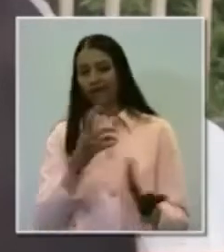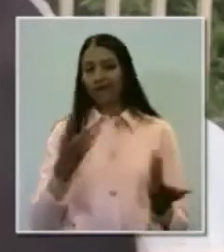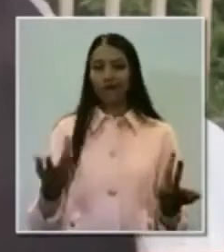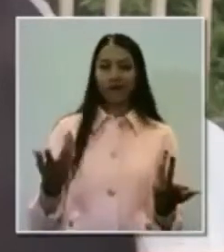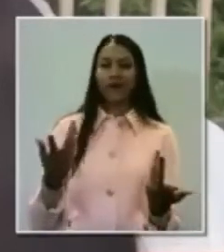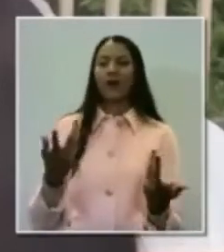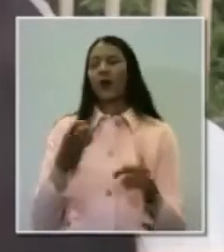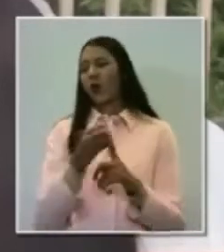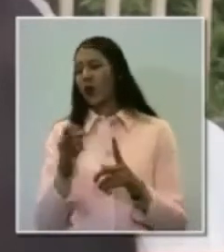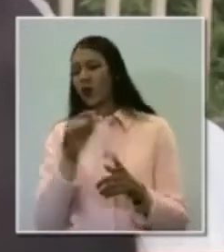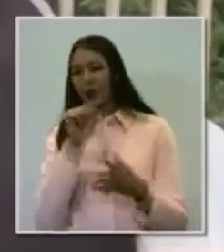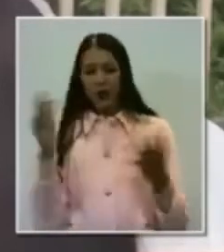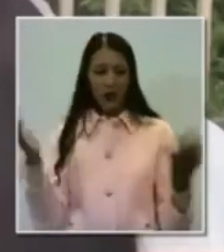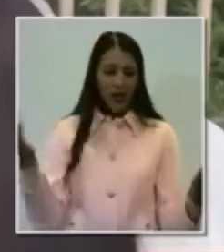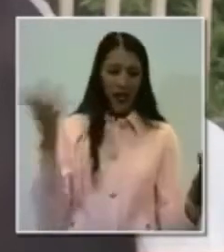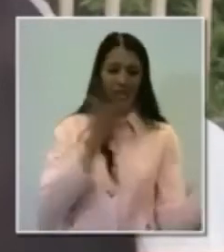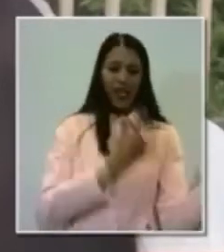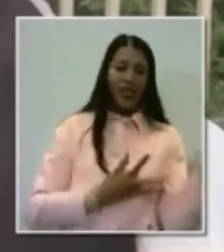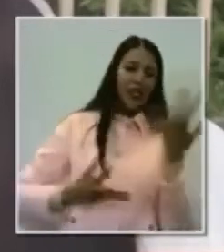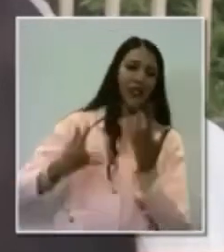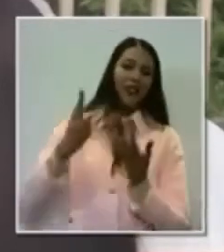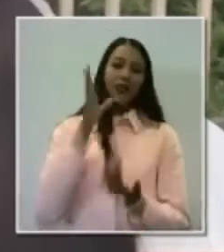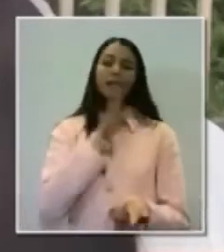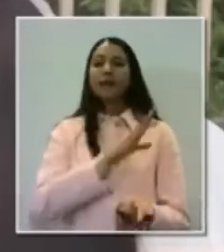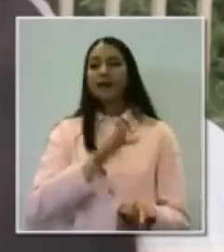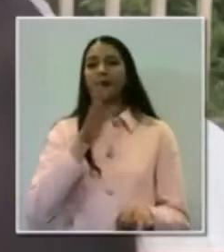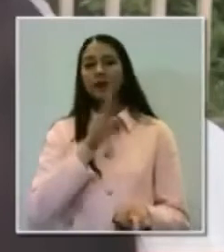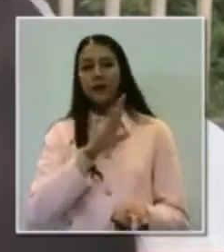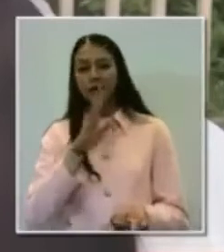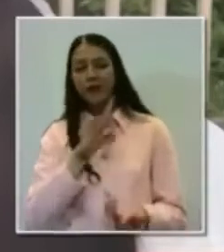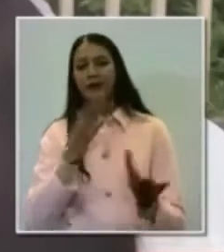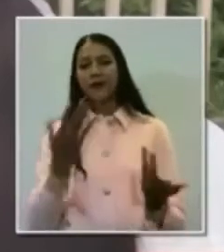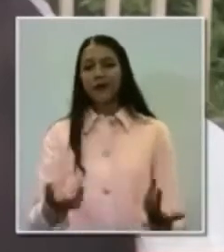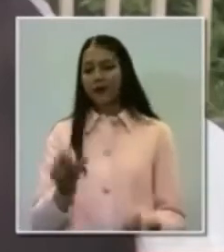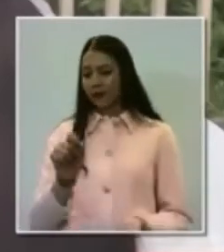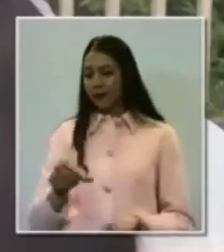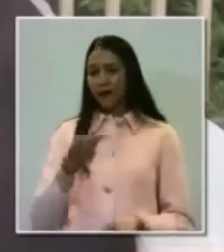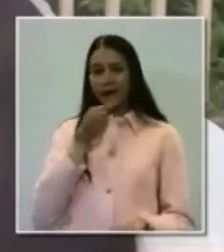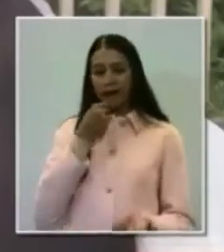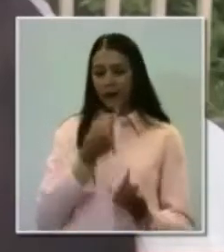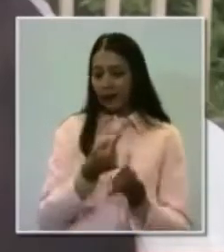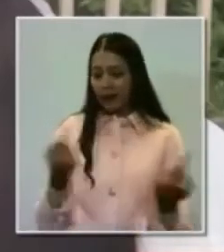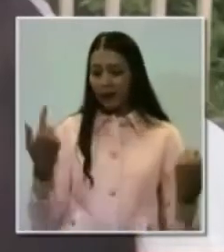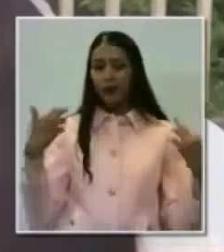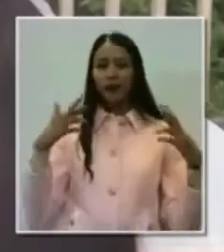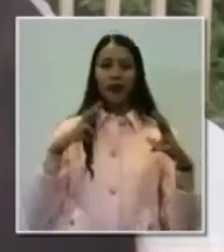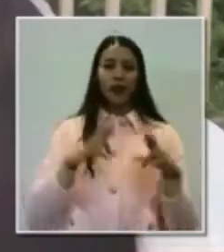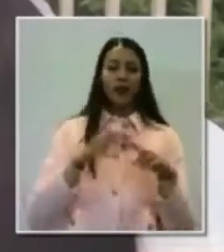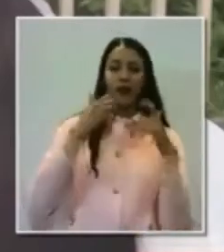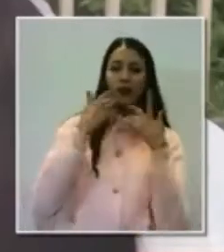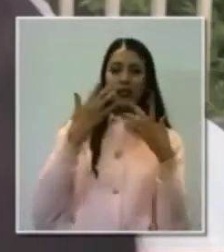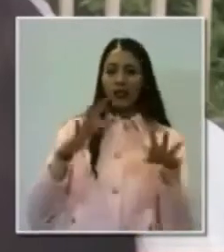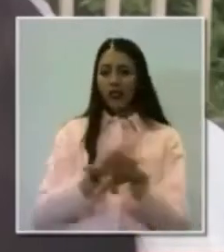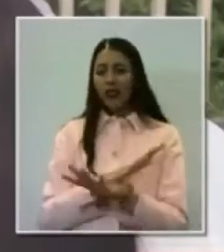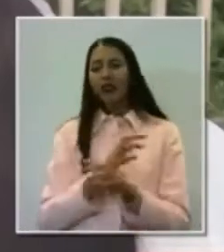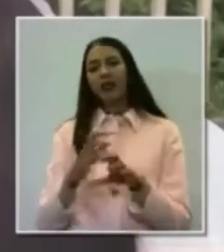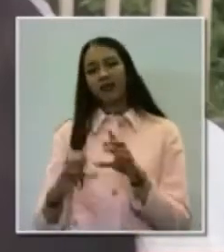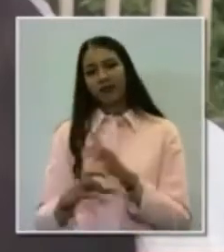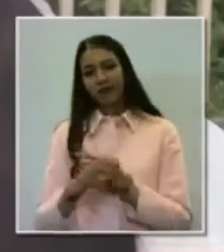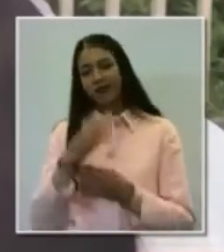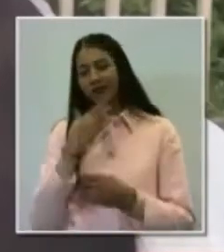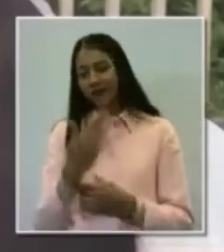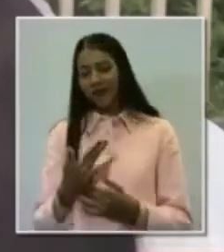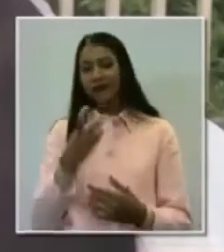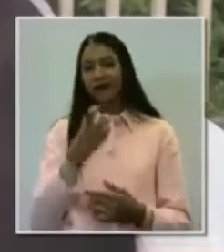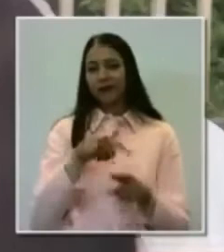un desorden que genera mucho mal y muchos daños a los niños, a las niñas y a muchos maestros que quieren hacer las cosas bien.